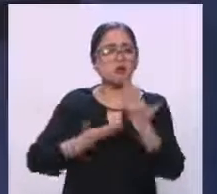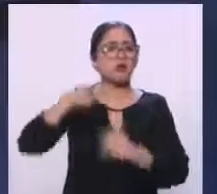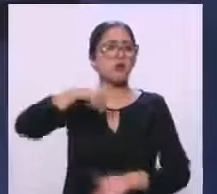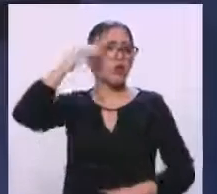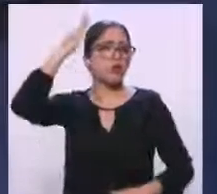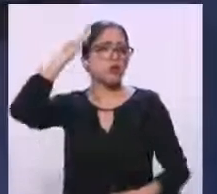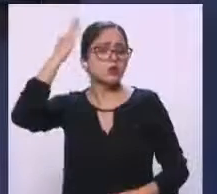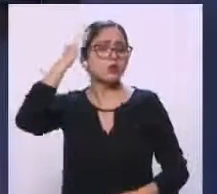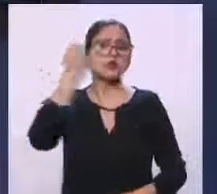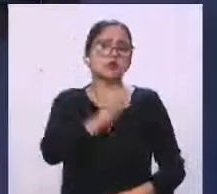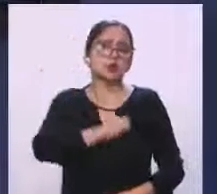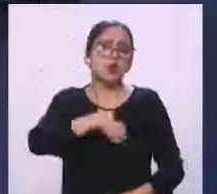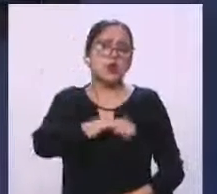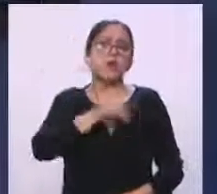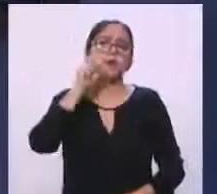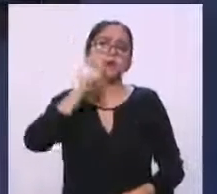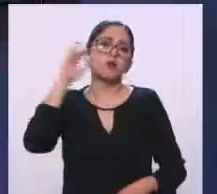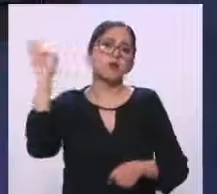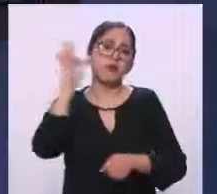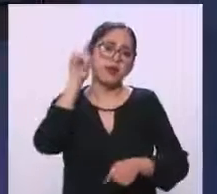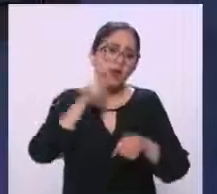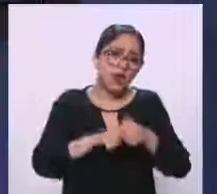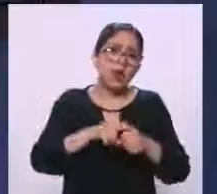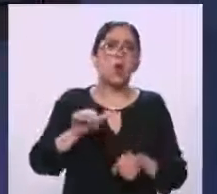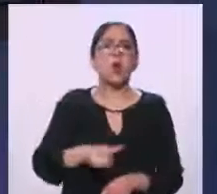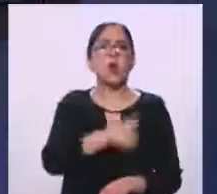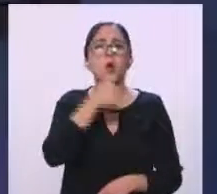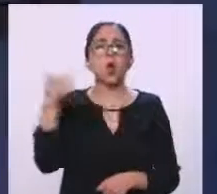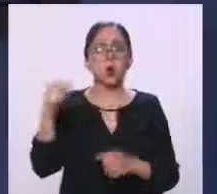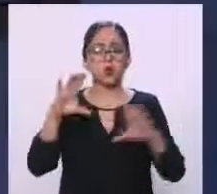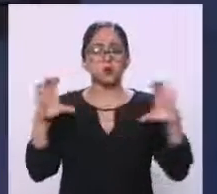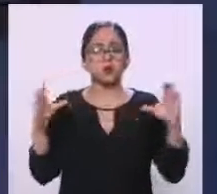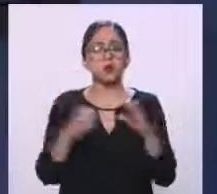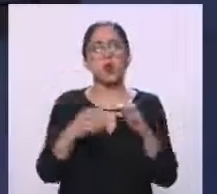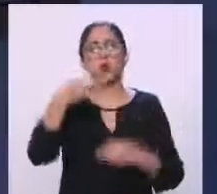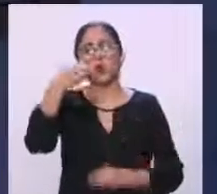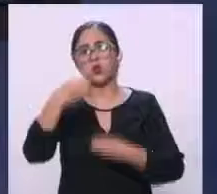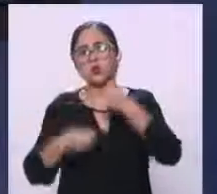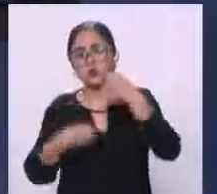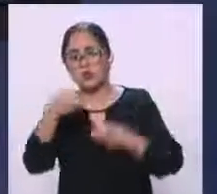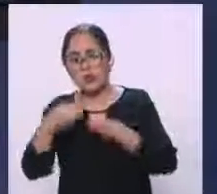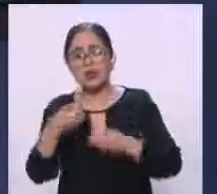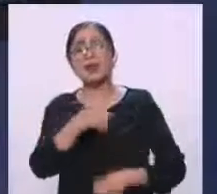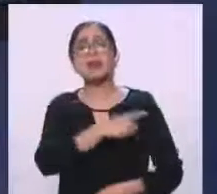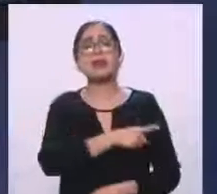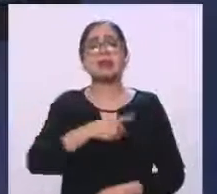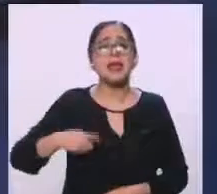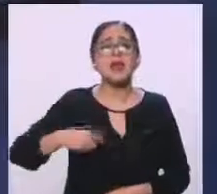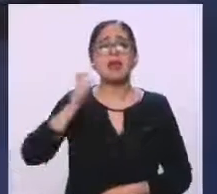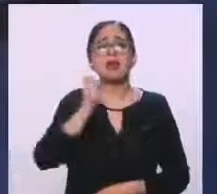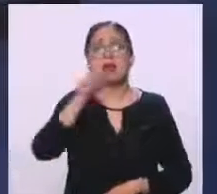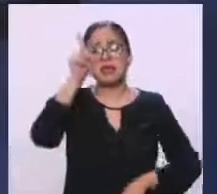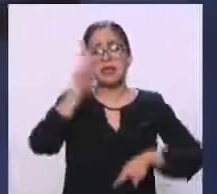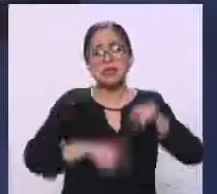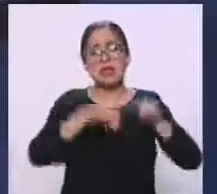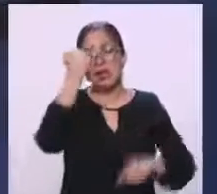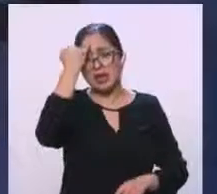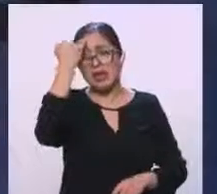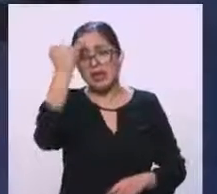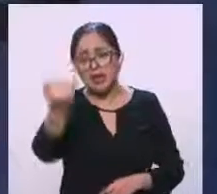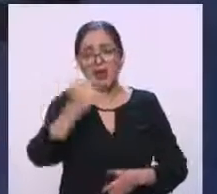autoridades de salud y federales y por supuesto con las instancias judiciales. Se debe combatir el estigma, la